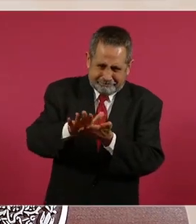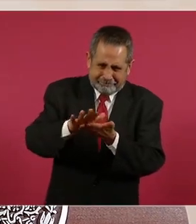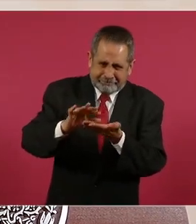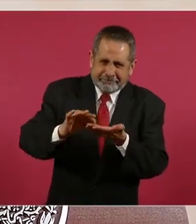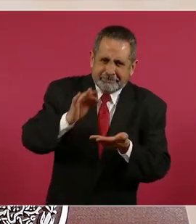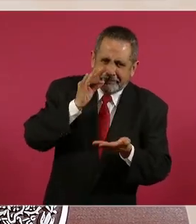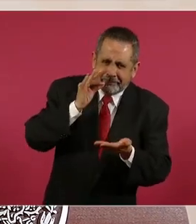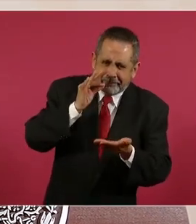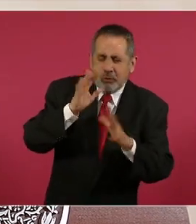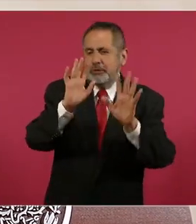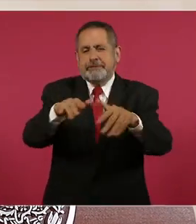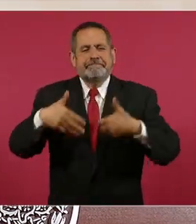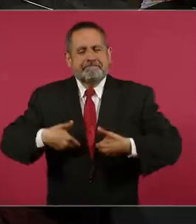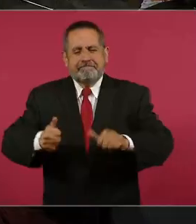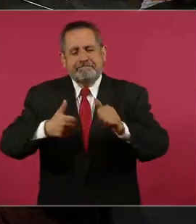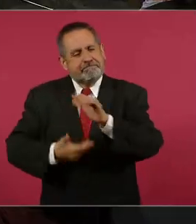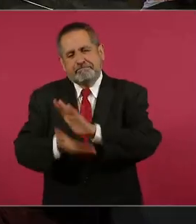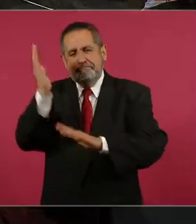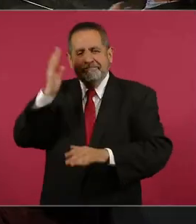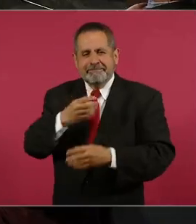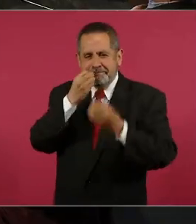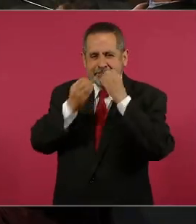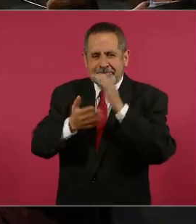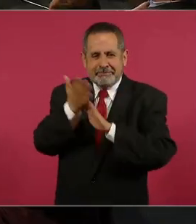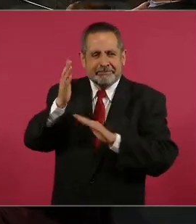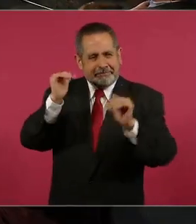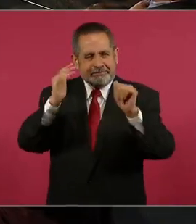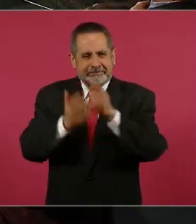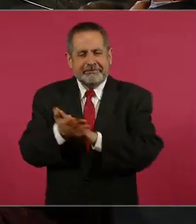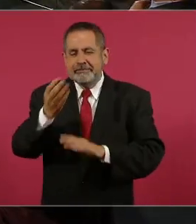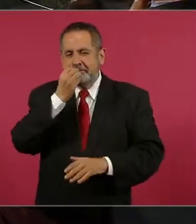ya me dio hambre, vámonos a desayunar,